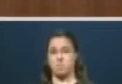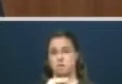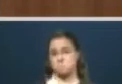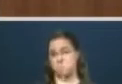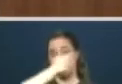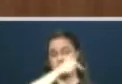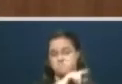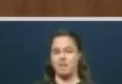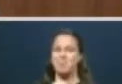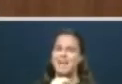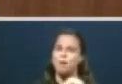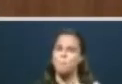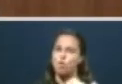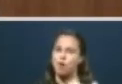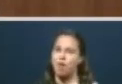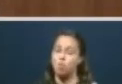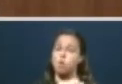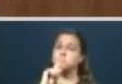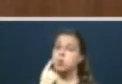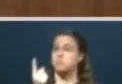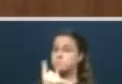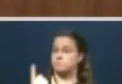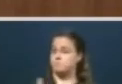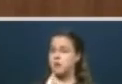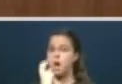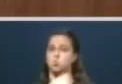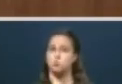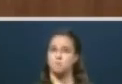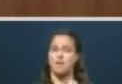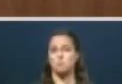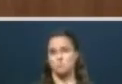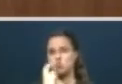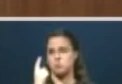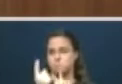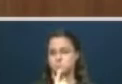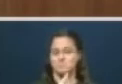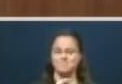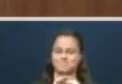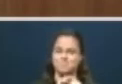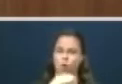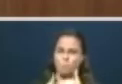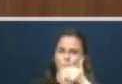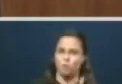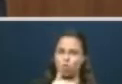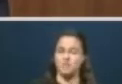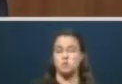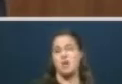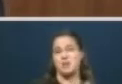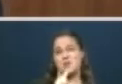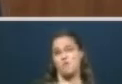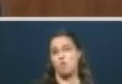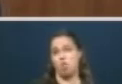borrador y en breve daremos audiencia al resto de los municipios que tienen relación con este proceso de las áreas funcionales y